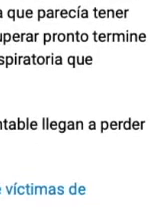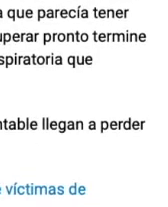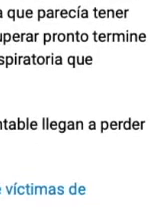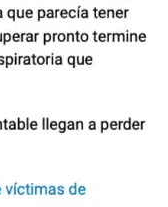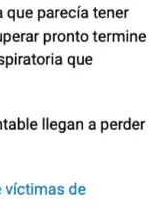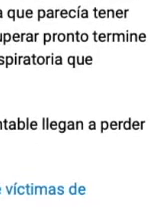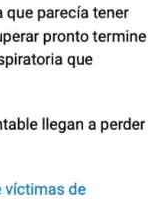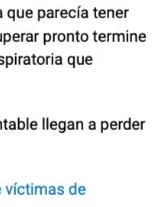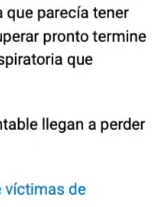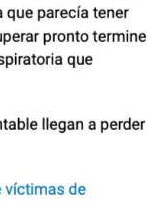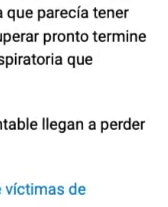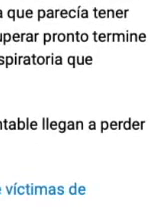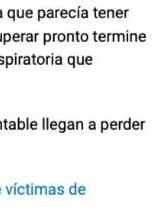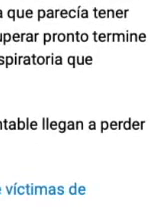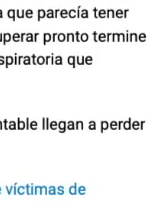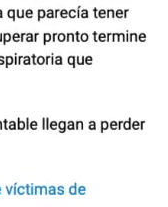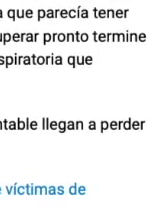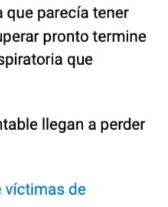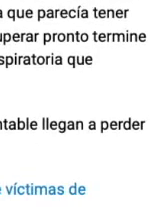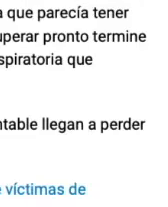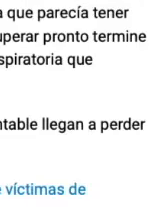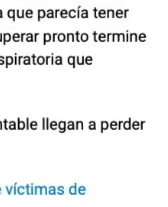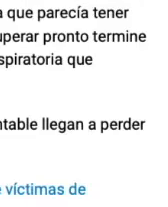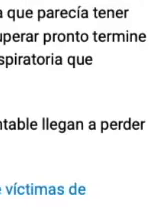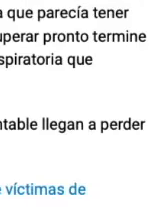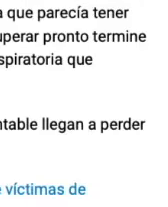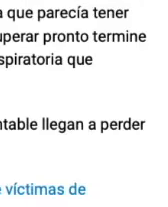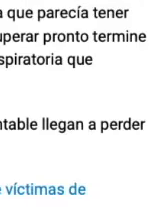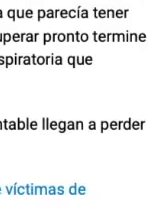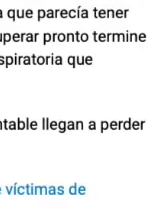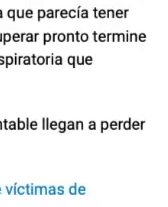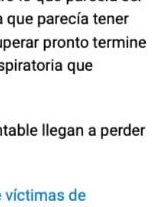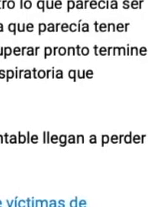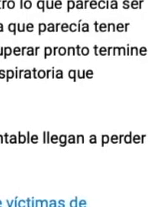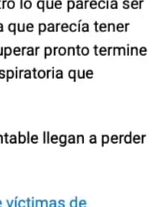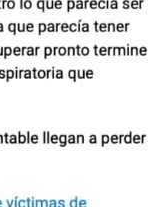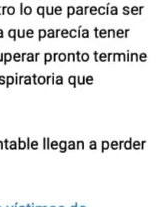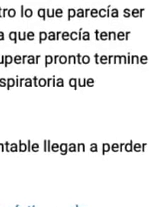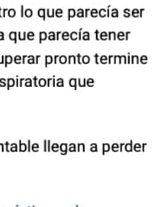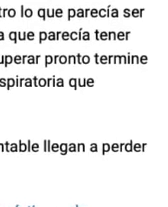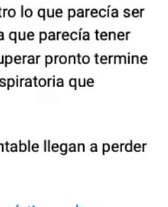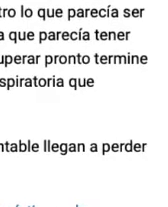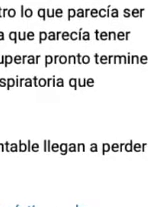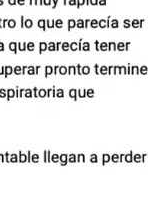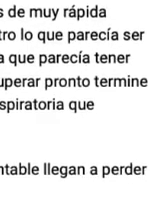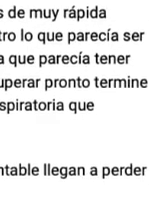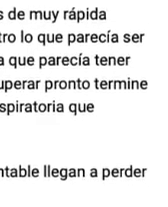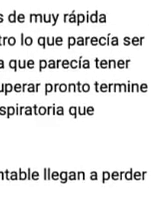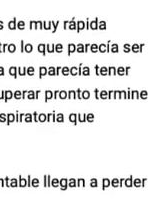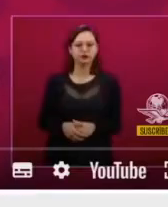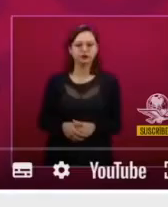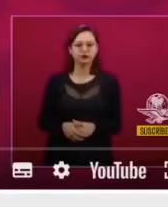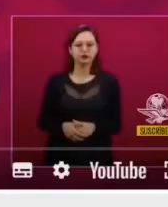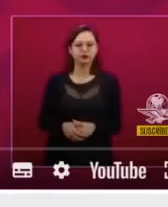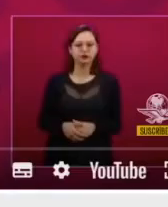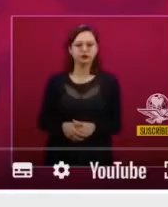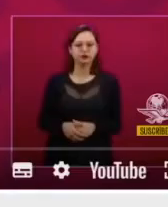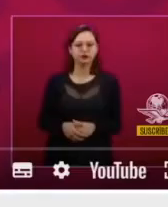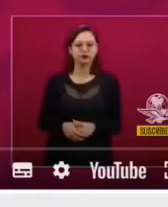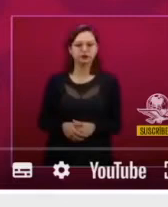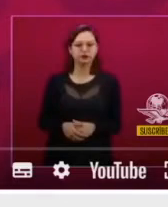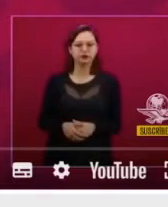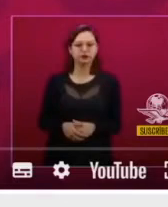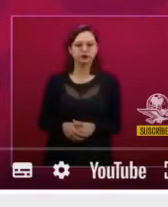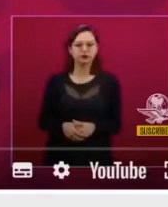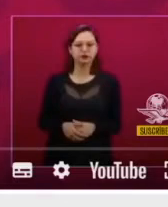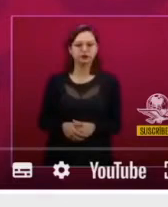cuerpo directamente a los servicios funerarios donde se creman y es así como se devuelve a sus familiares. Por su parte,